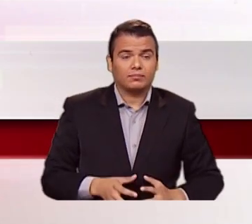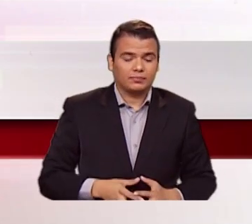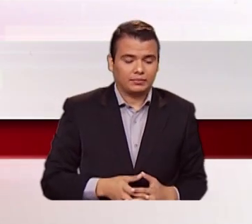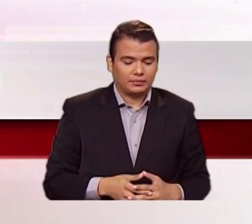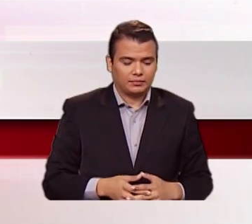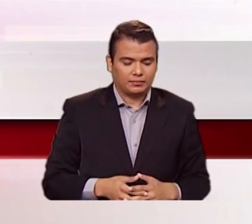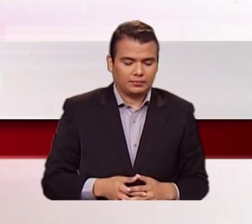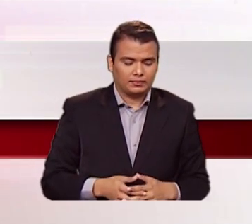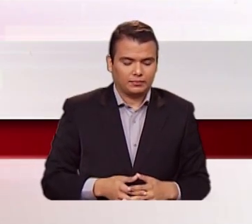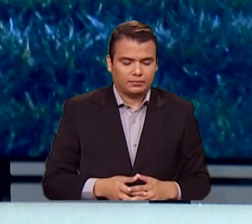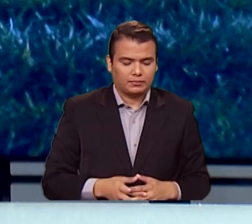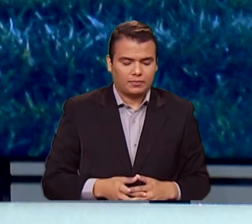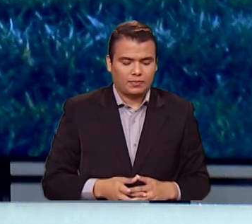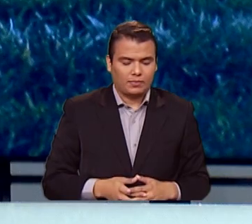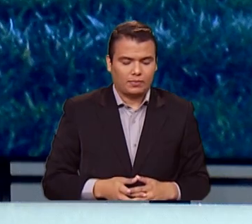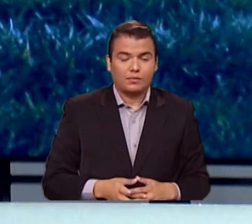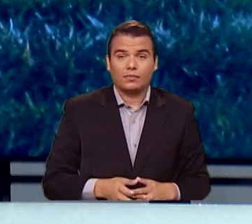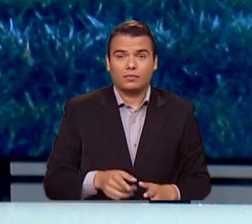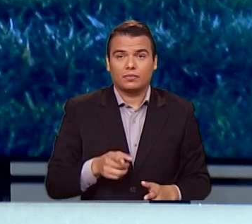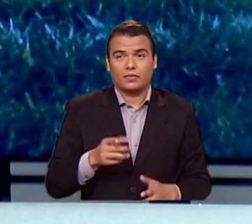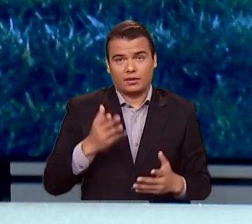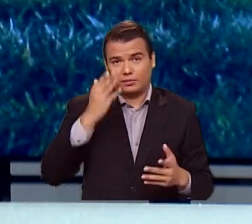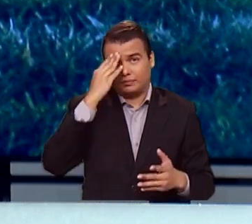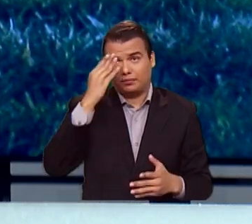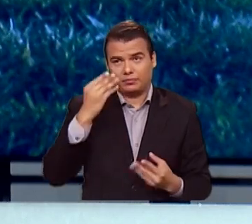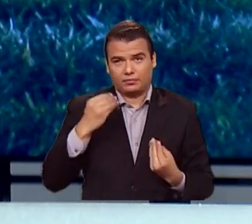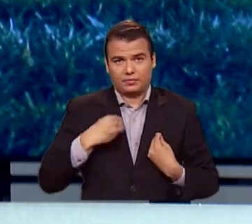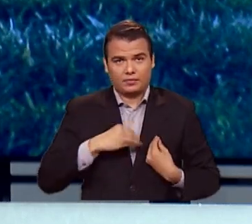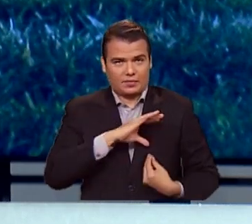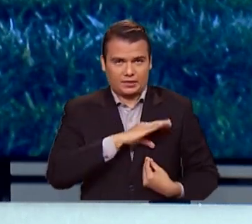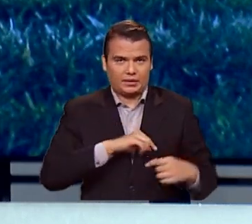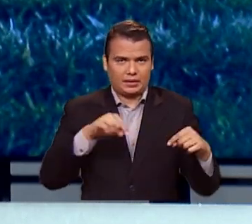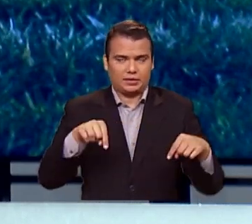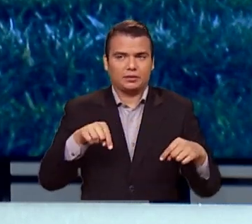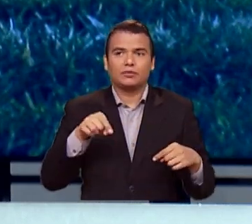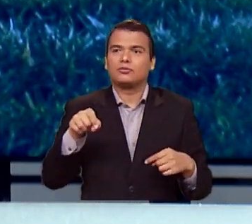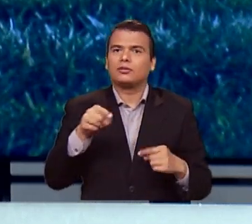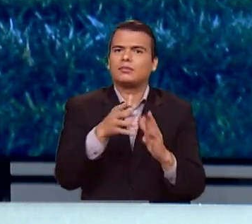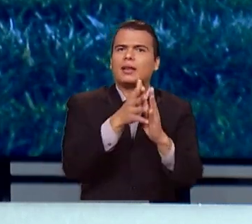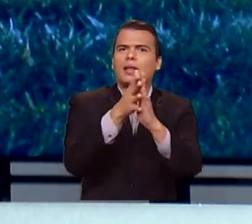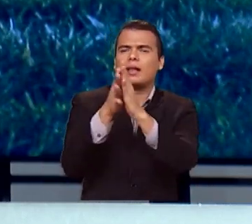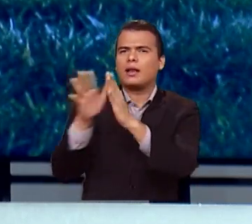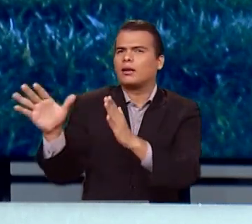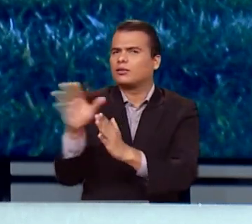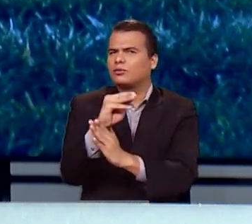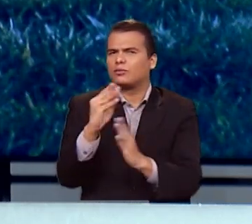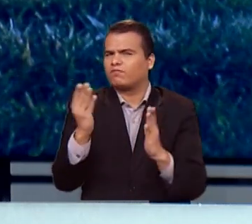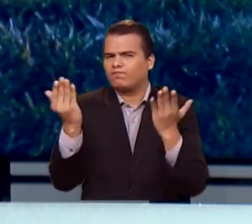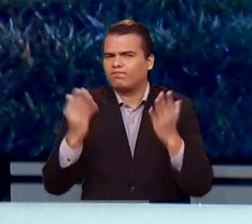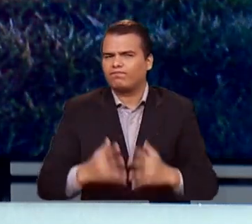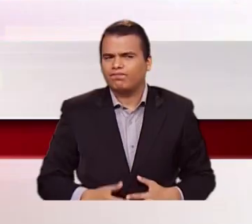mental. Desde su casa aquí en Cali, profesor Abadía, un mensaje para la gente del fútbol femenino y demás.